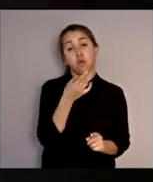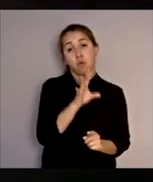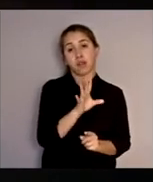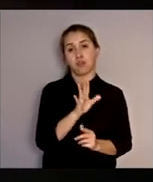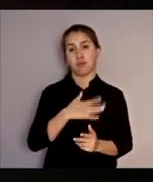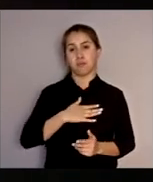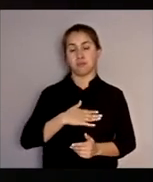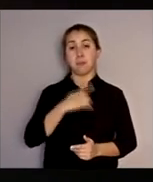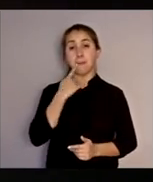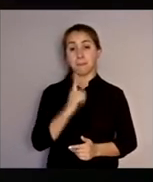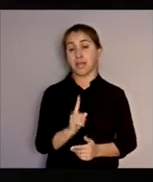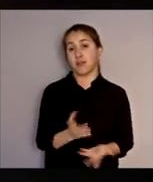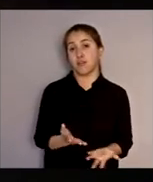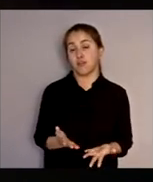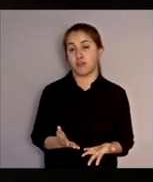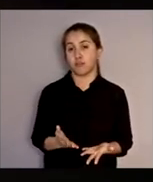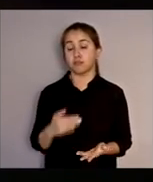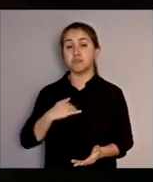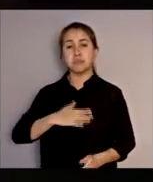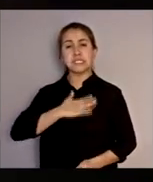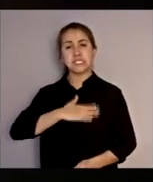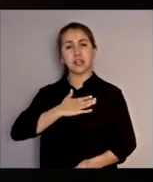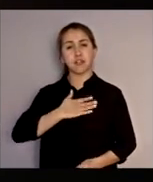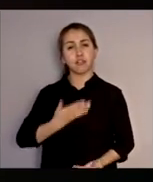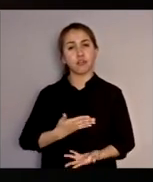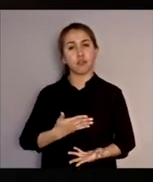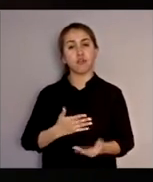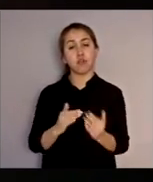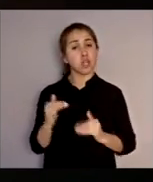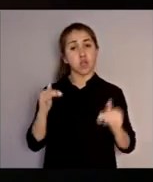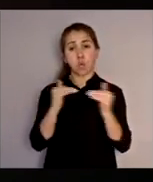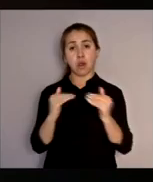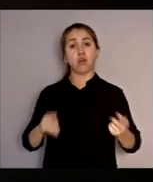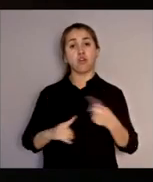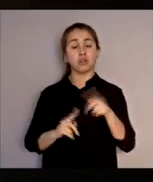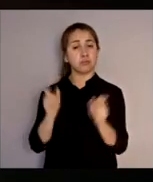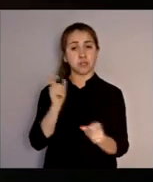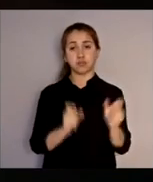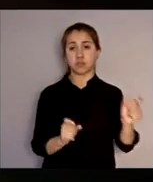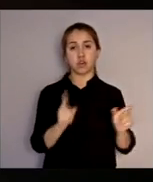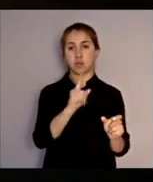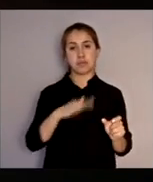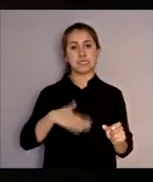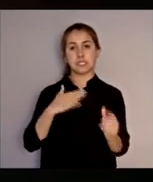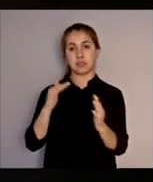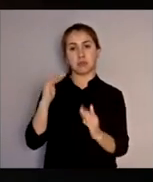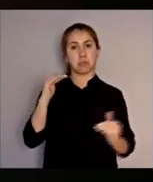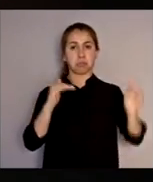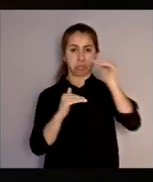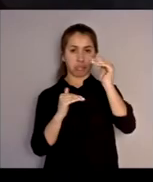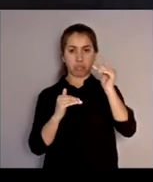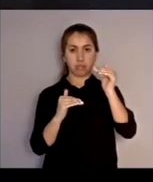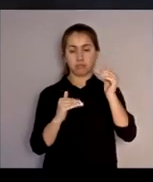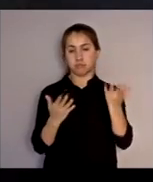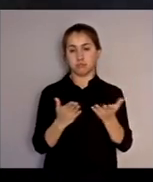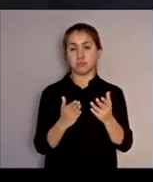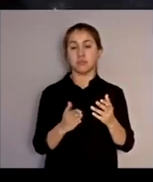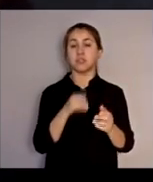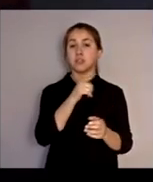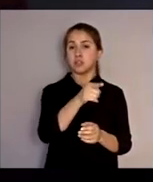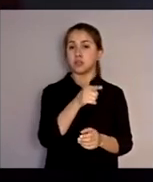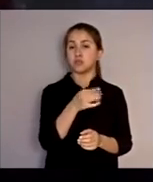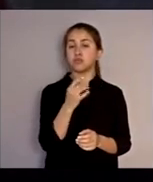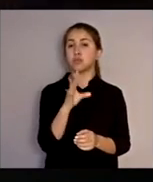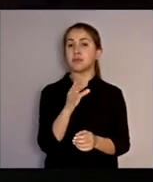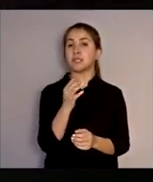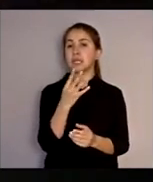en realidad yo me siento tan igual como todos los demás, no siento ser diferente, digamos. ¿El éxito es solo